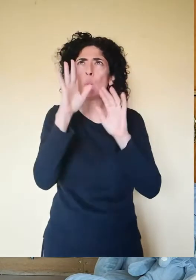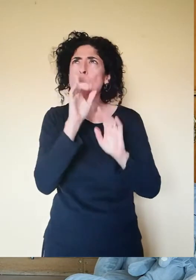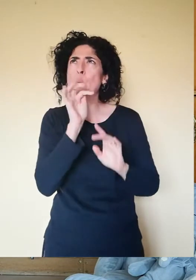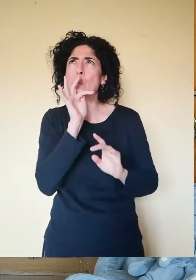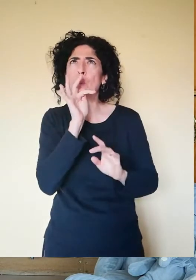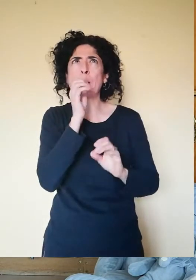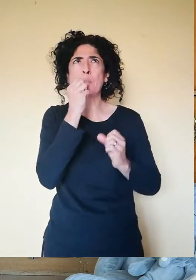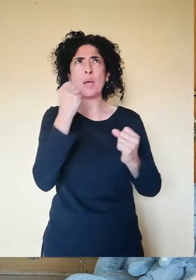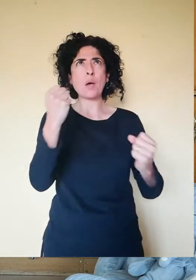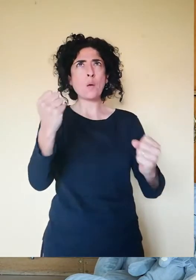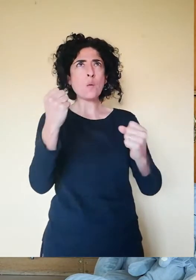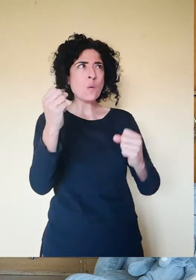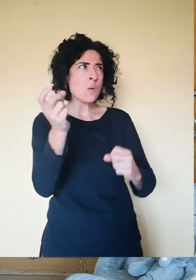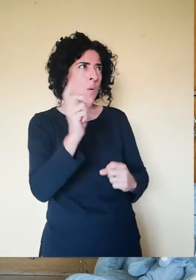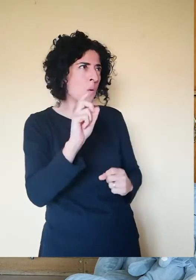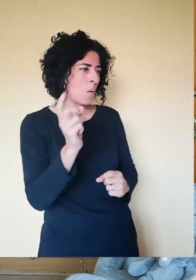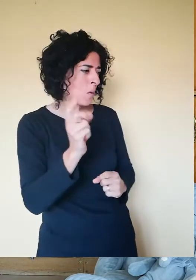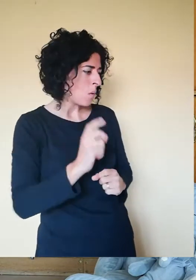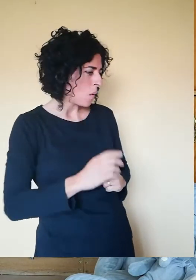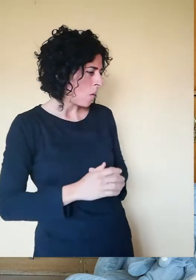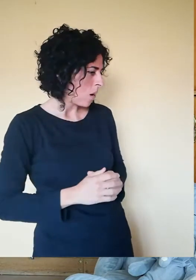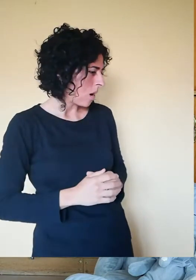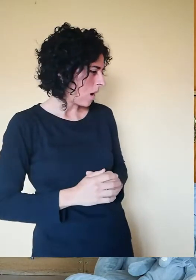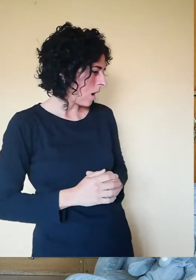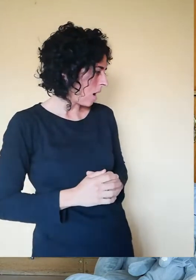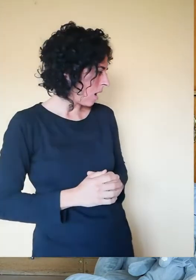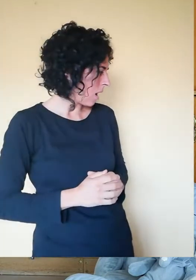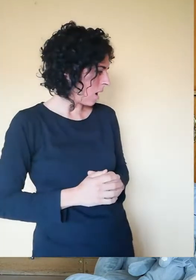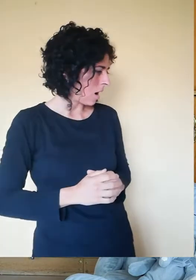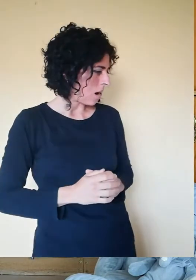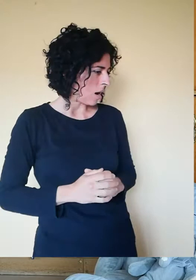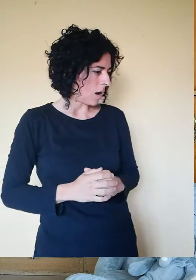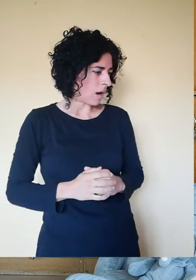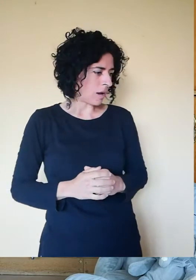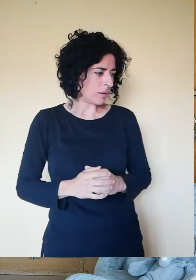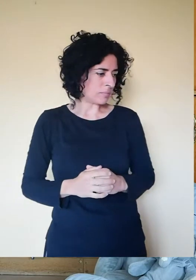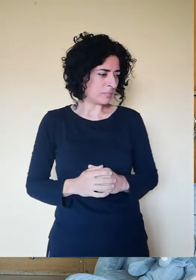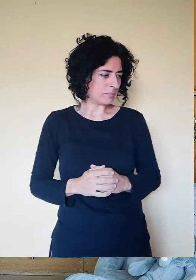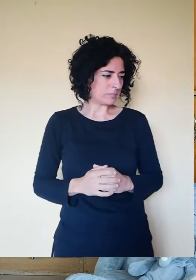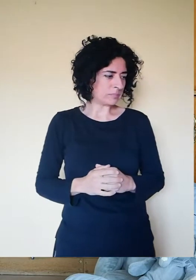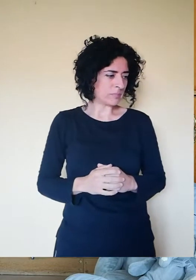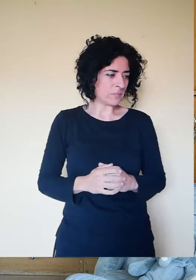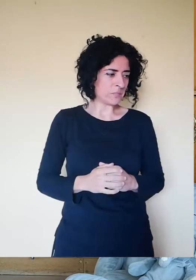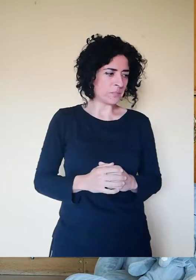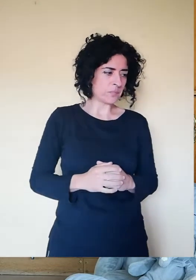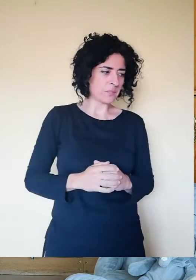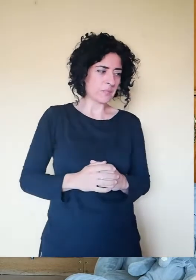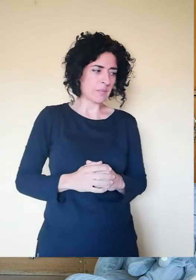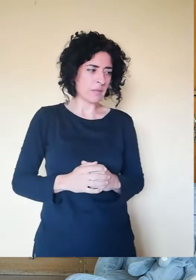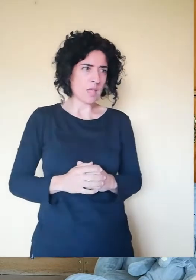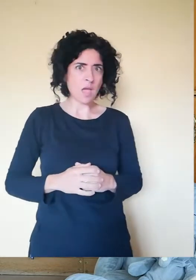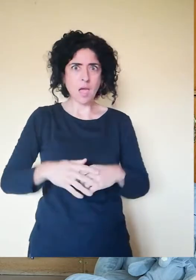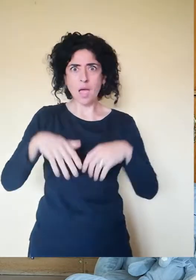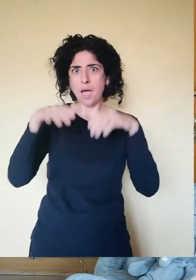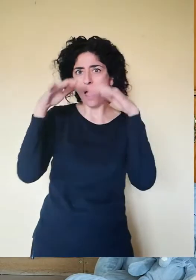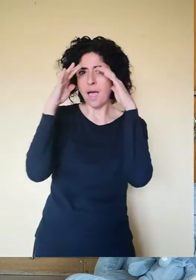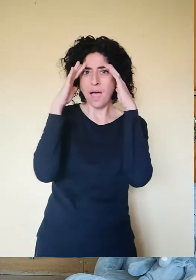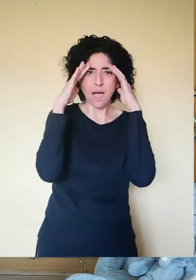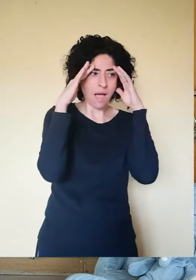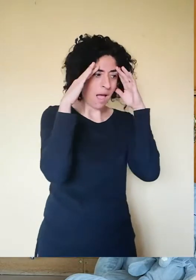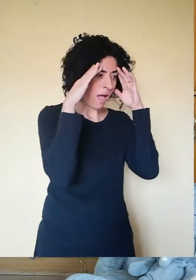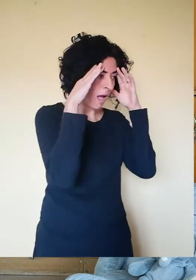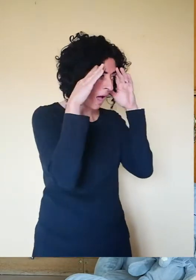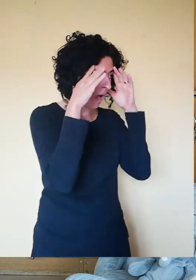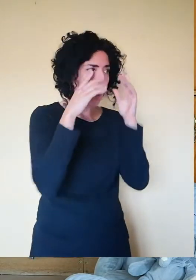tímido todavía, ¿verdad? Vamos a ver quién está en este cuento de la primavera.